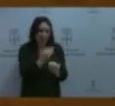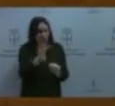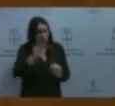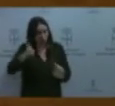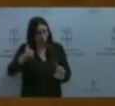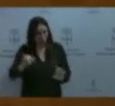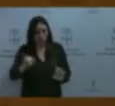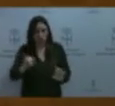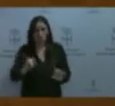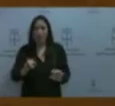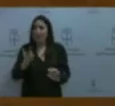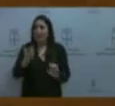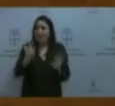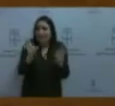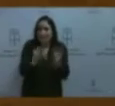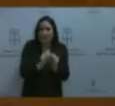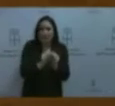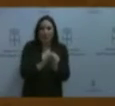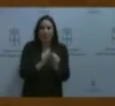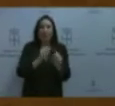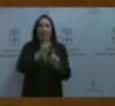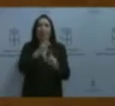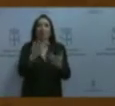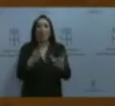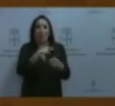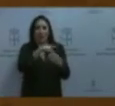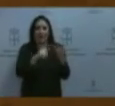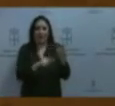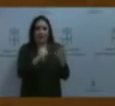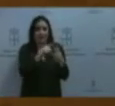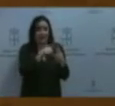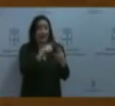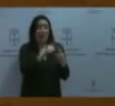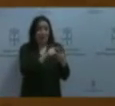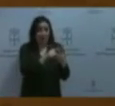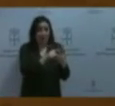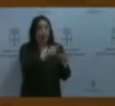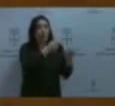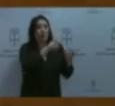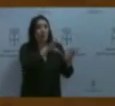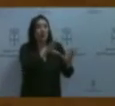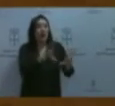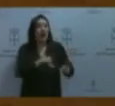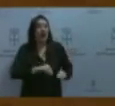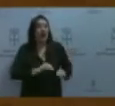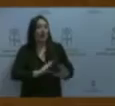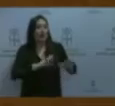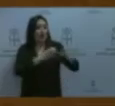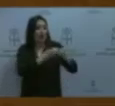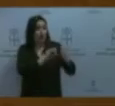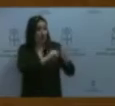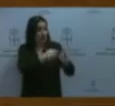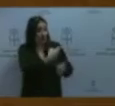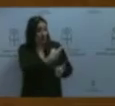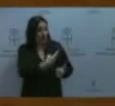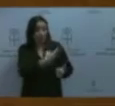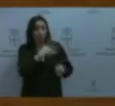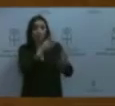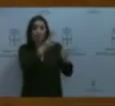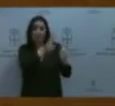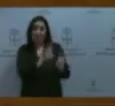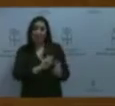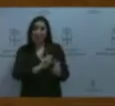perdón, recapitulo las preguntas que fixe y es si estaría dispuesto a mantener una reunión técnica para discutir sobre estos asuntos,